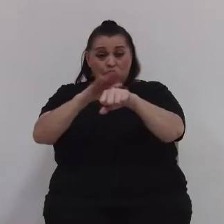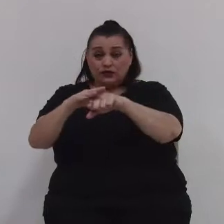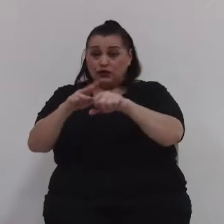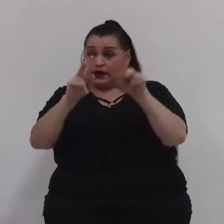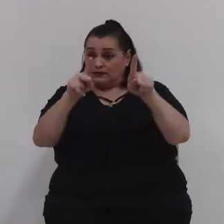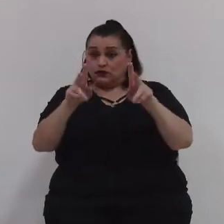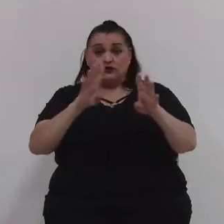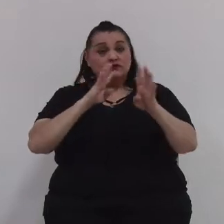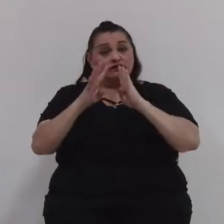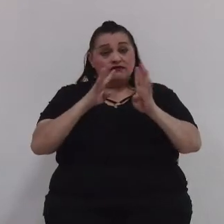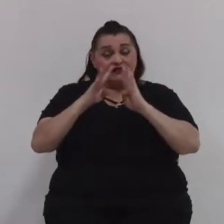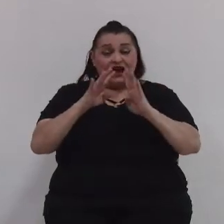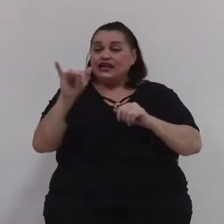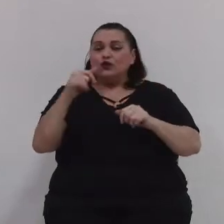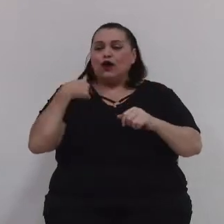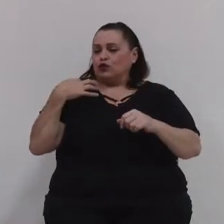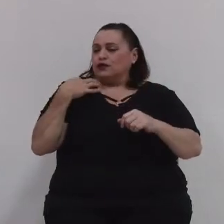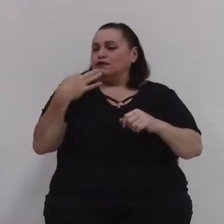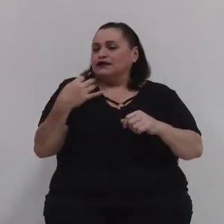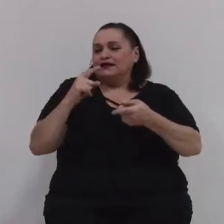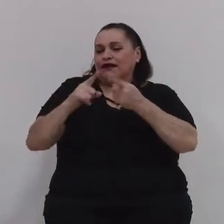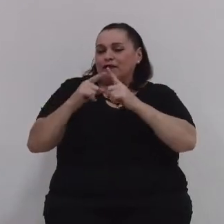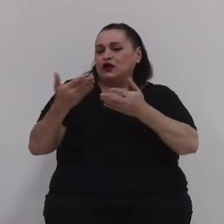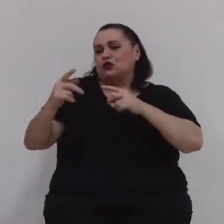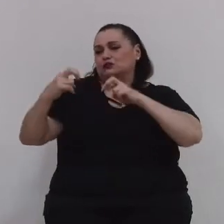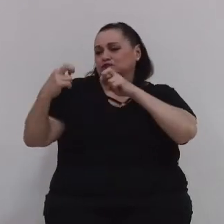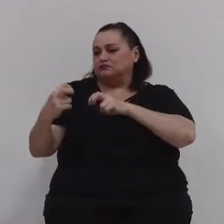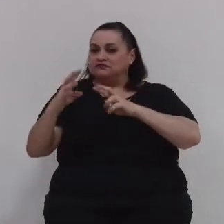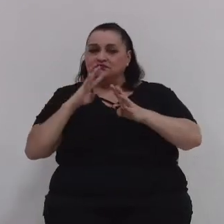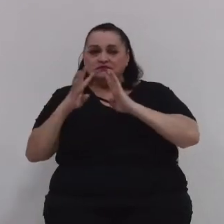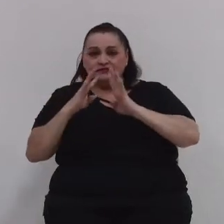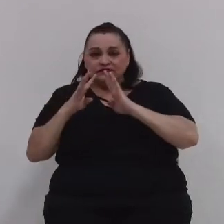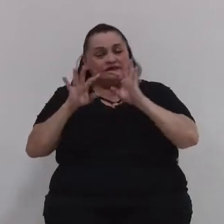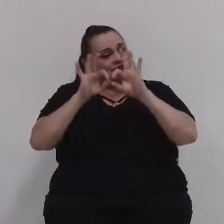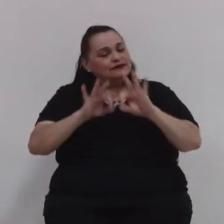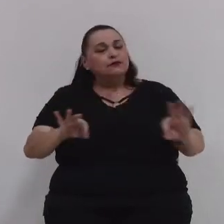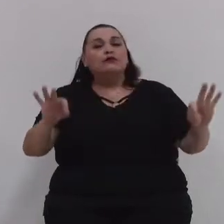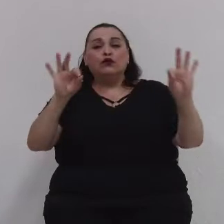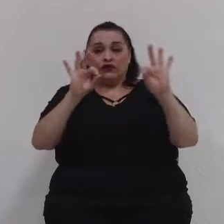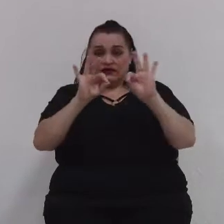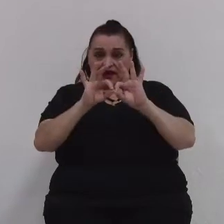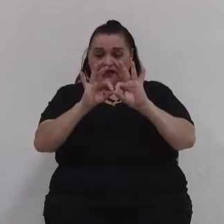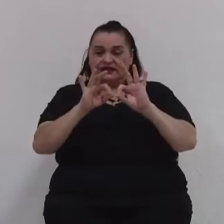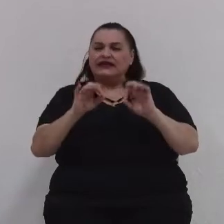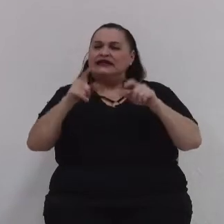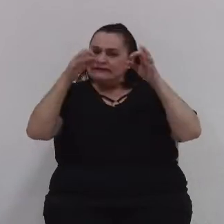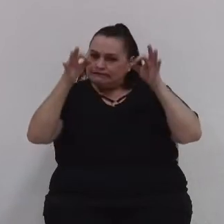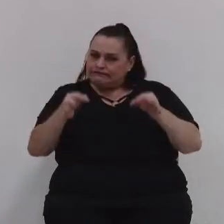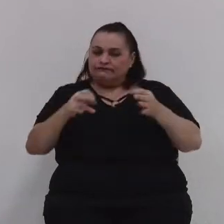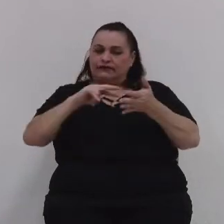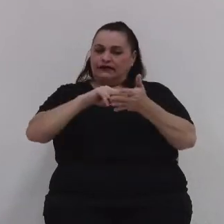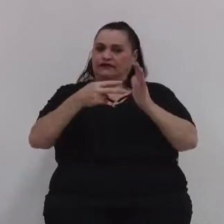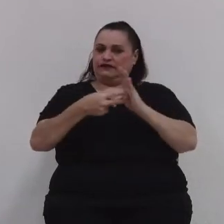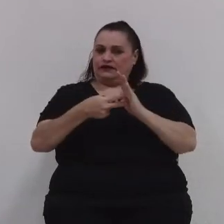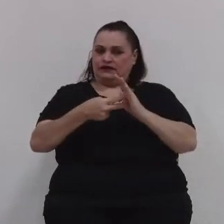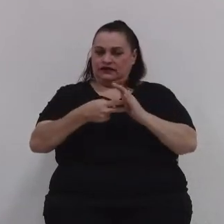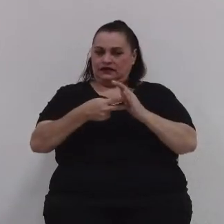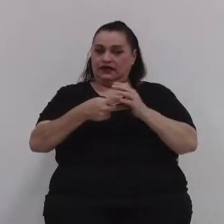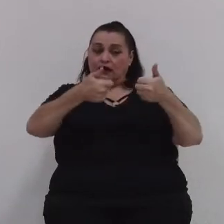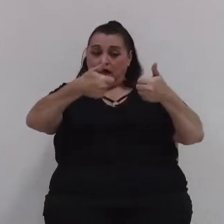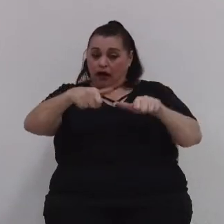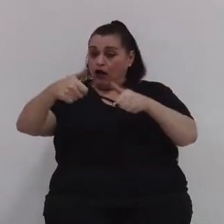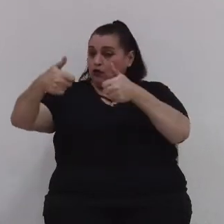como cuando uno invita a un amigo a conversar, es muy importante definir y acordar, estar